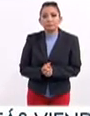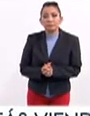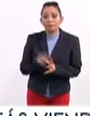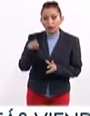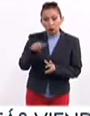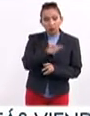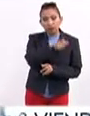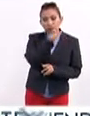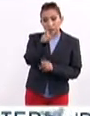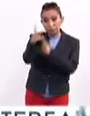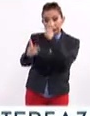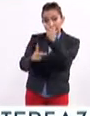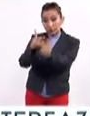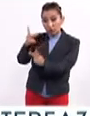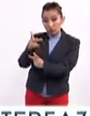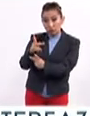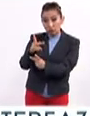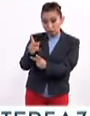va a recibir un crédito